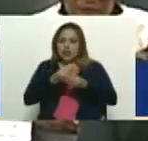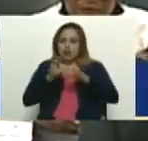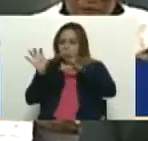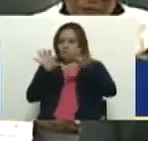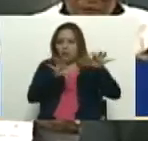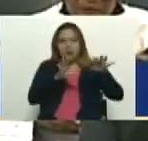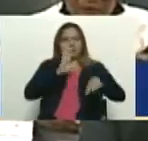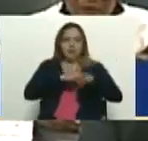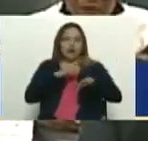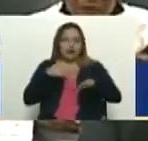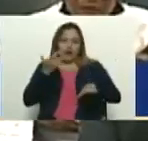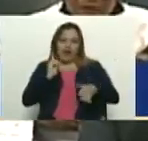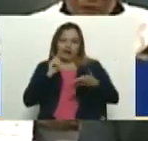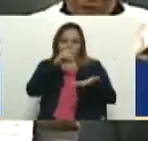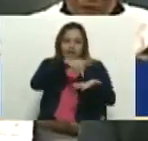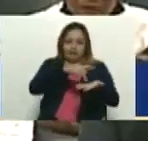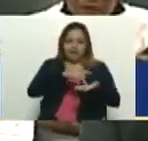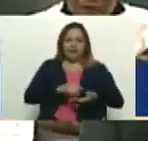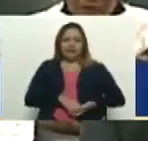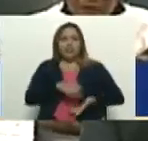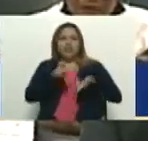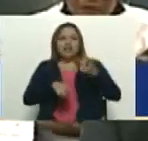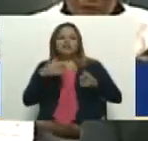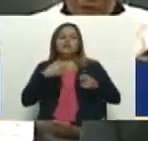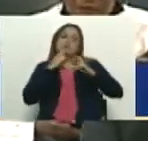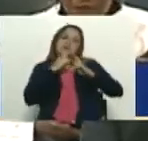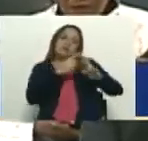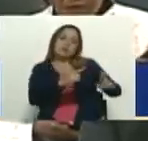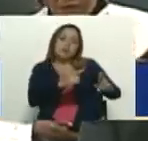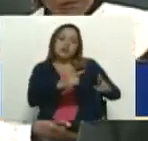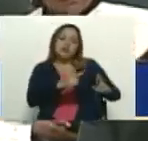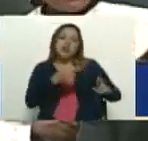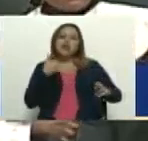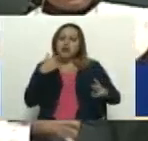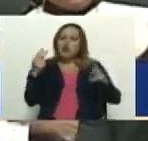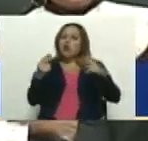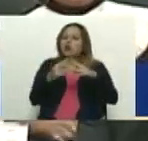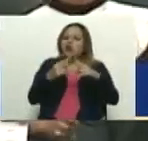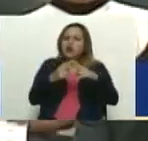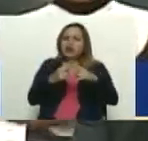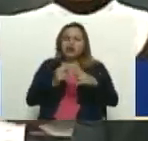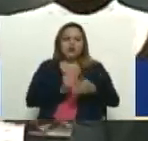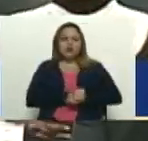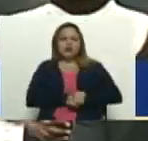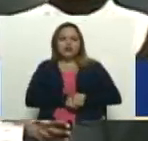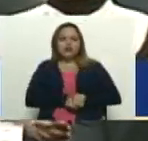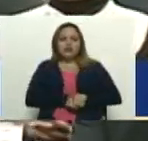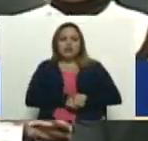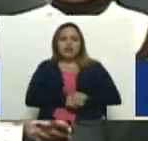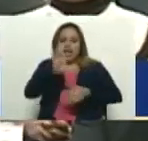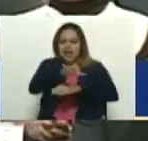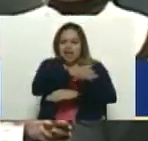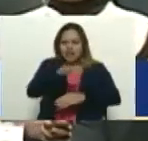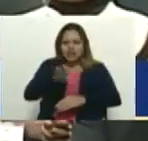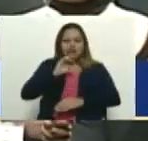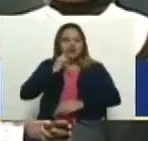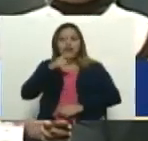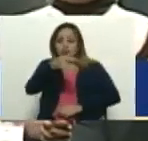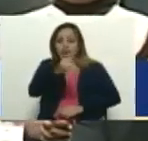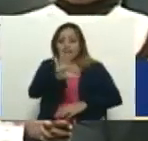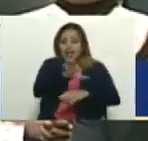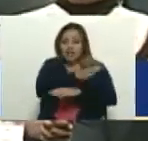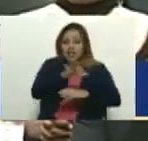ahí. Y a otros les contesté, yo conozco la versión bolchevique de esa canción y tú estás